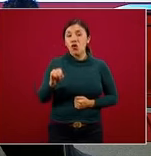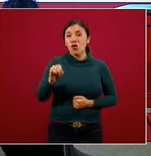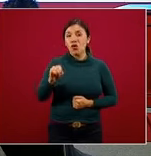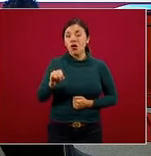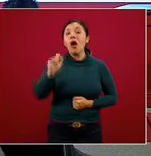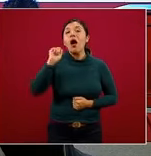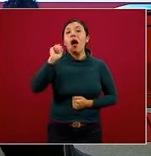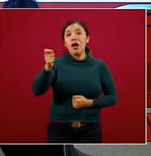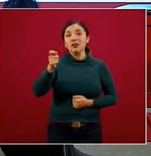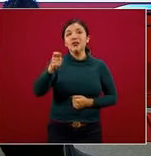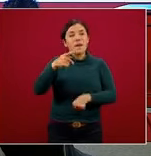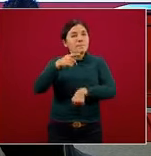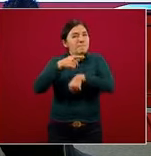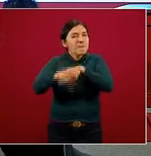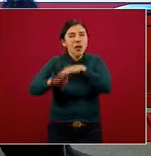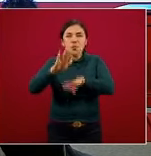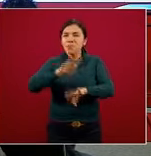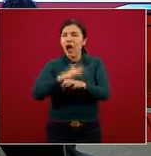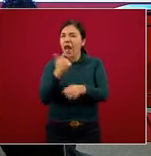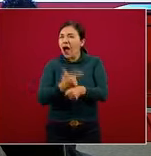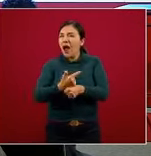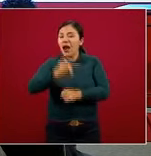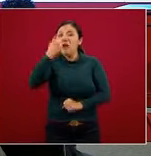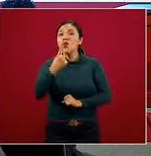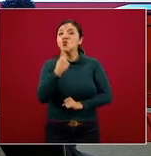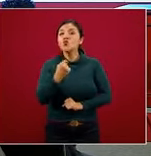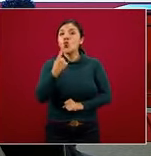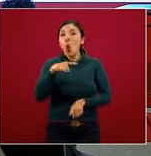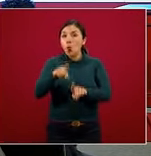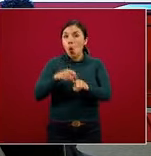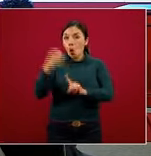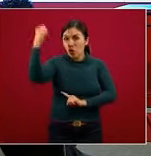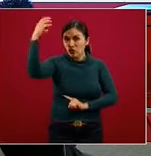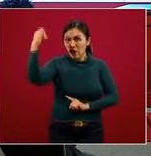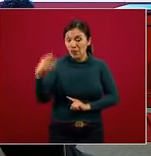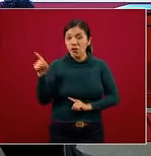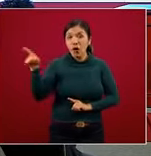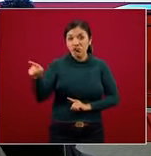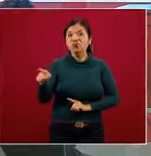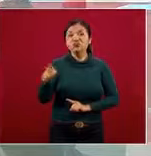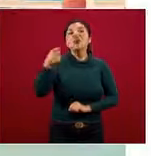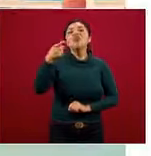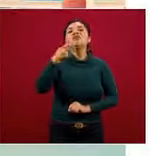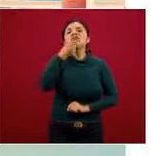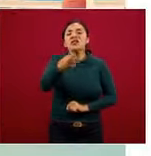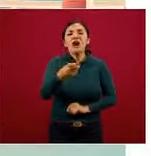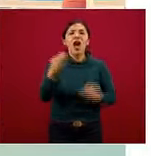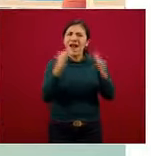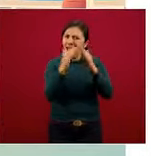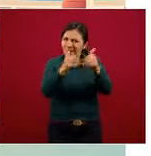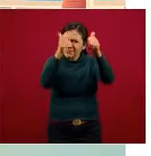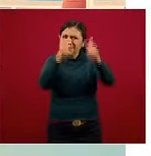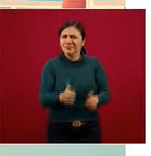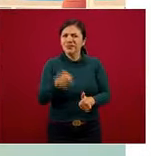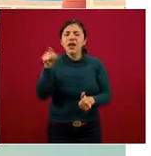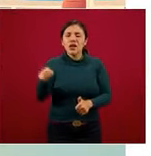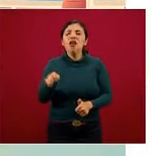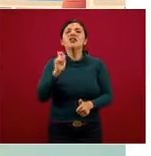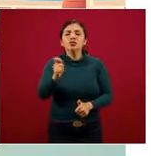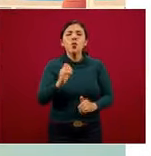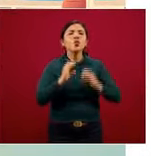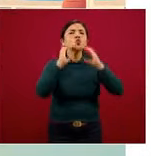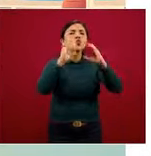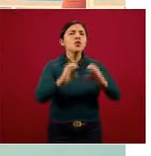representa al semáforo de riesgo máximo, al semáforo rojo. Su lema es quédate en casa y su superpoder son los